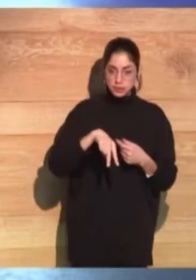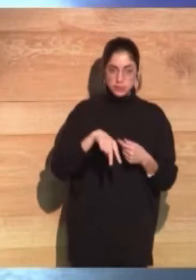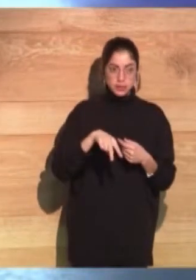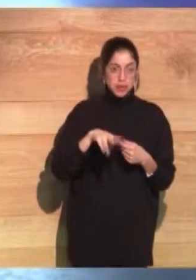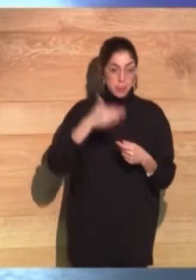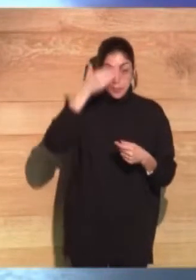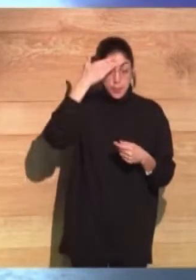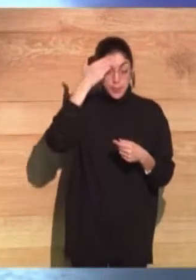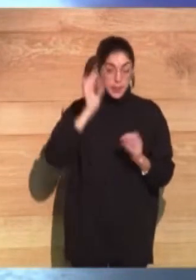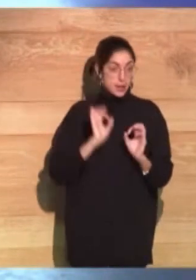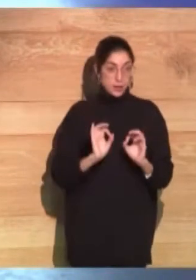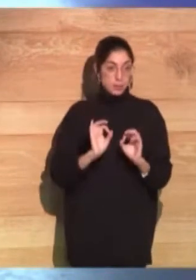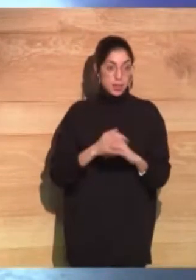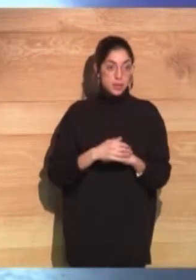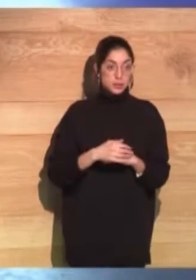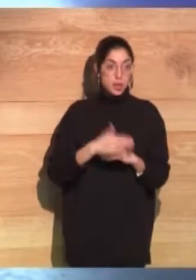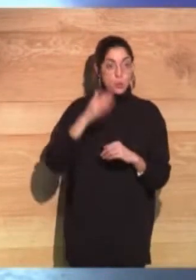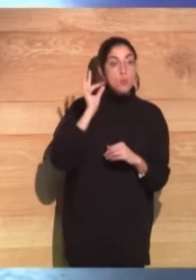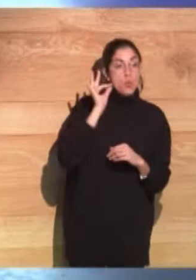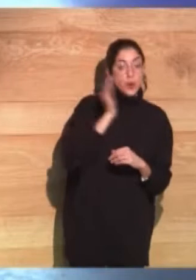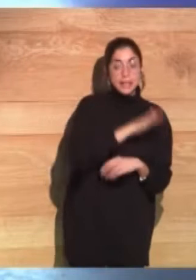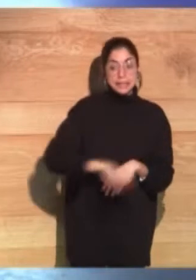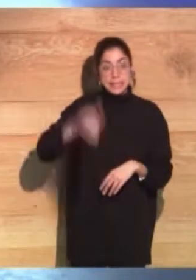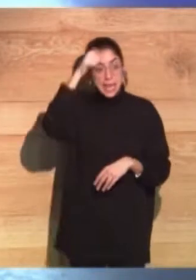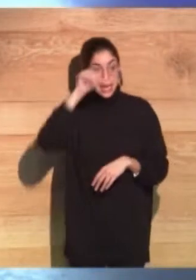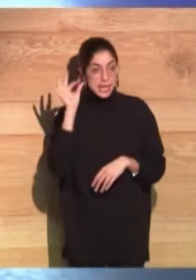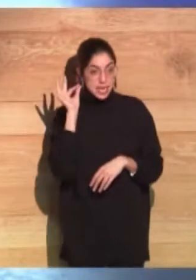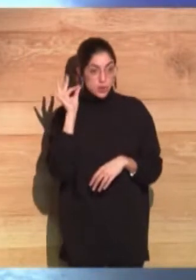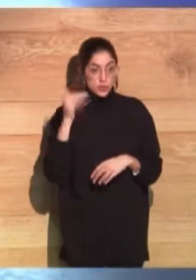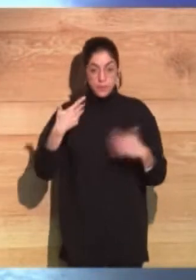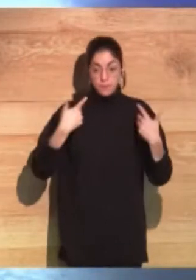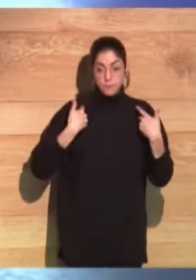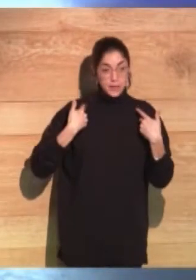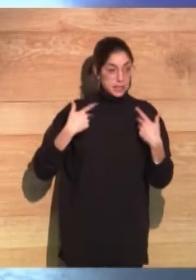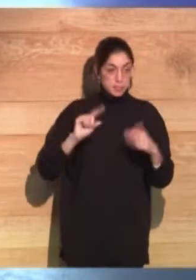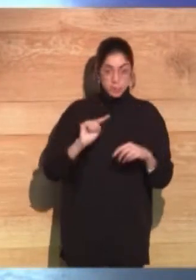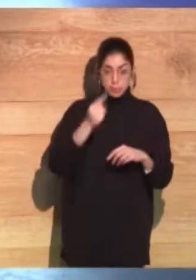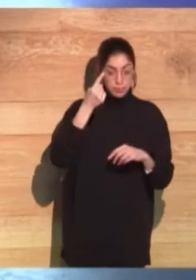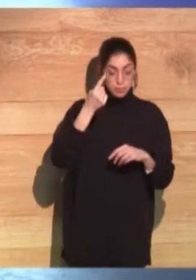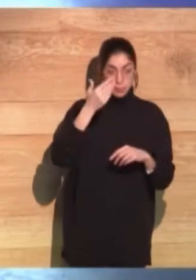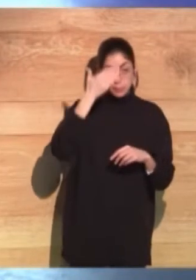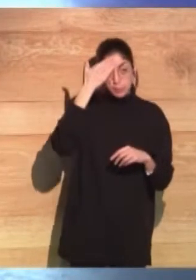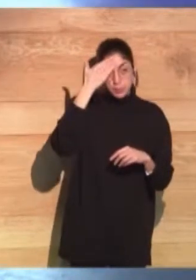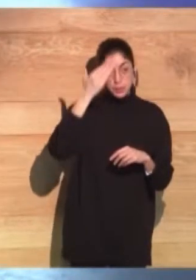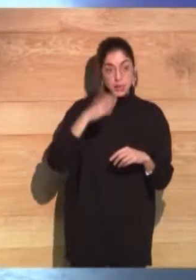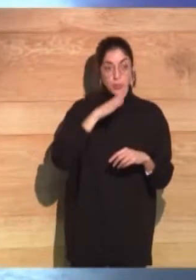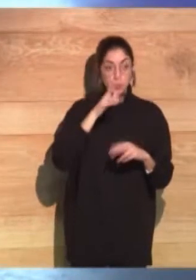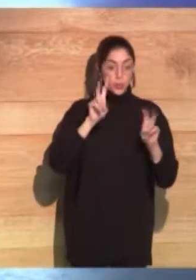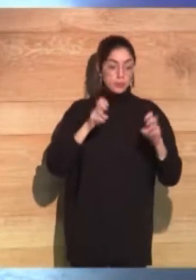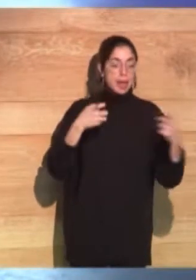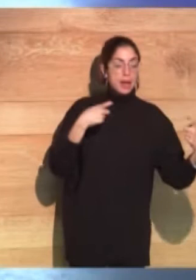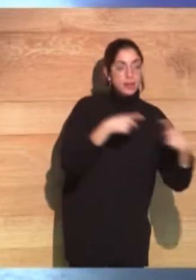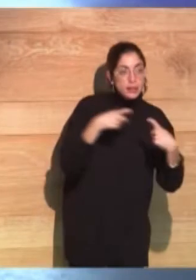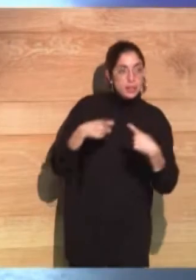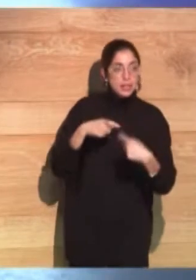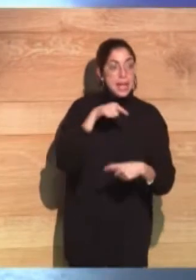víctimas. Las mujeres y los niños son las principales víctimas de las guerras y los conflictos. Y esto se debe